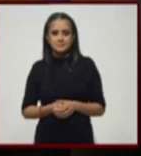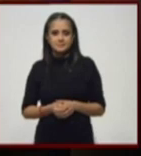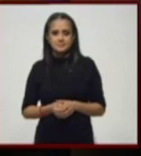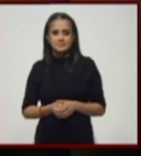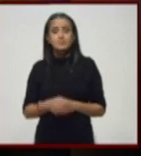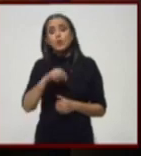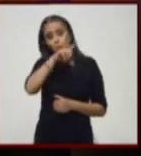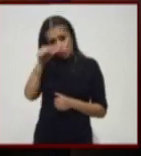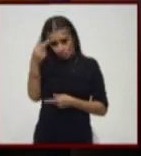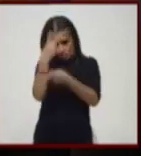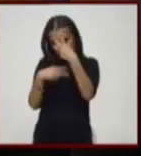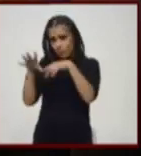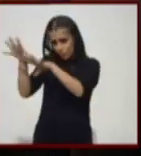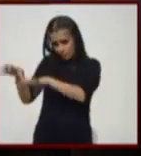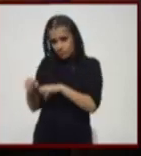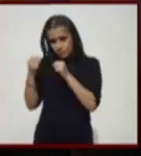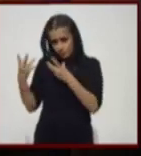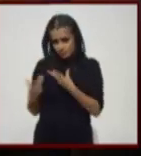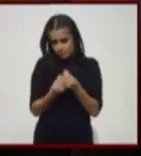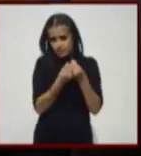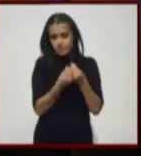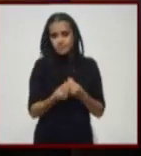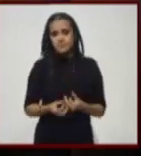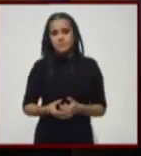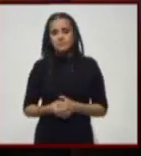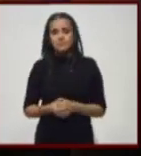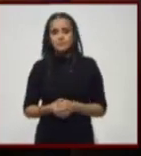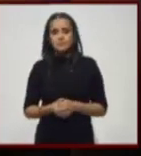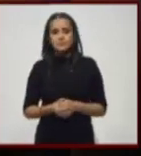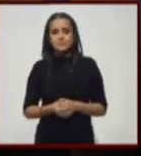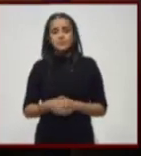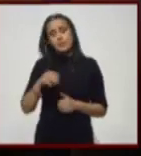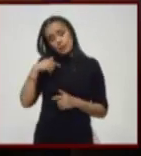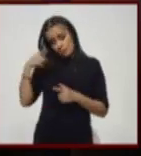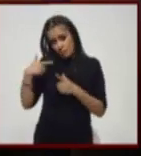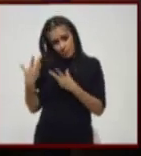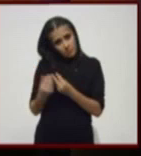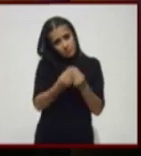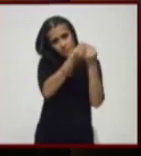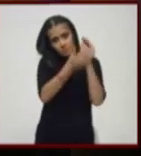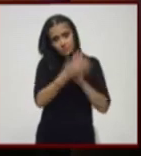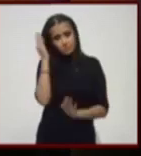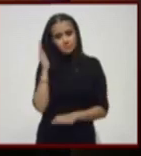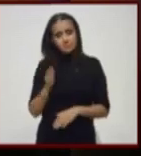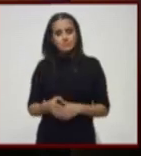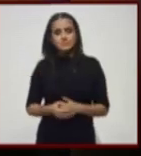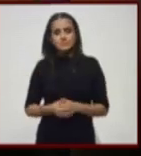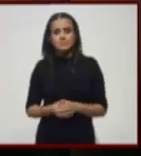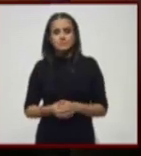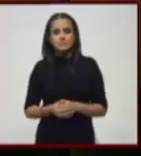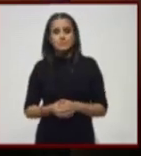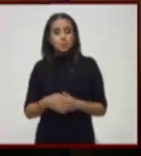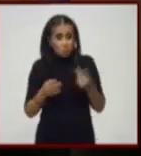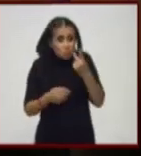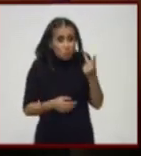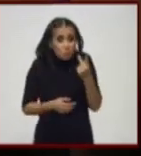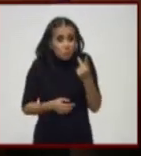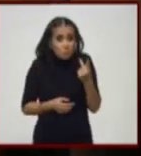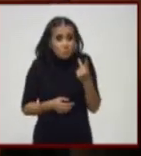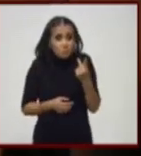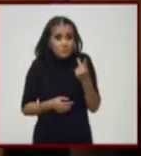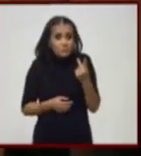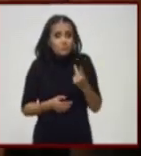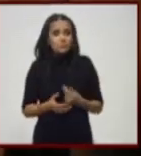luego vengo por ti y nos vamos los dos